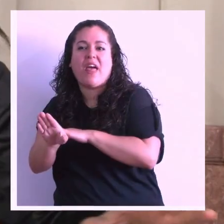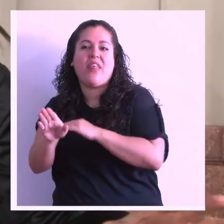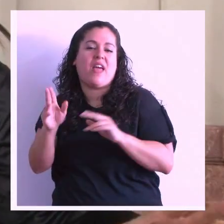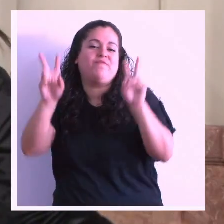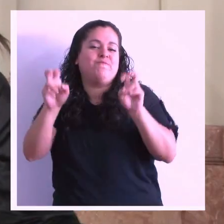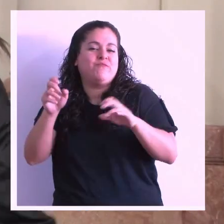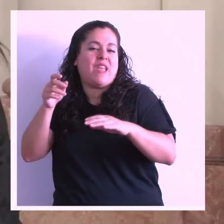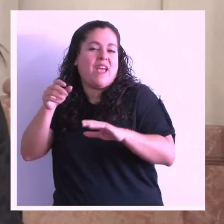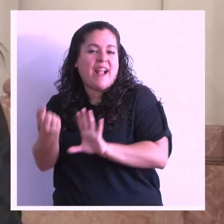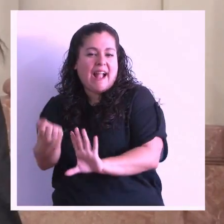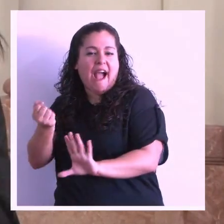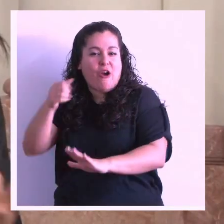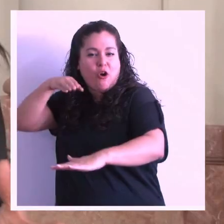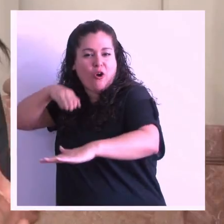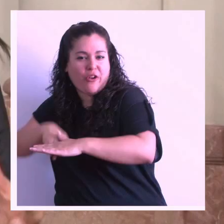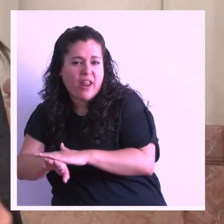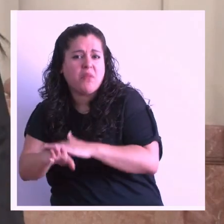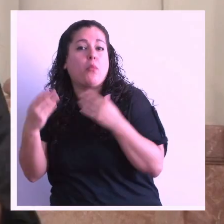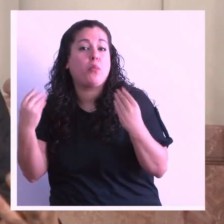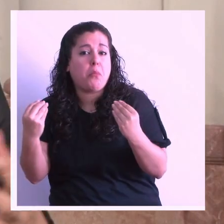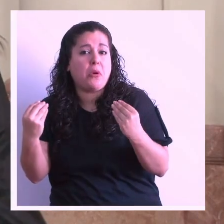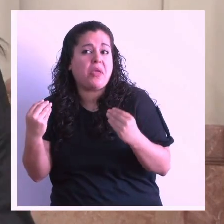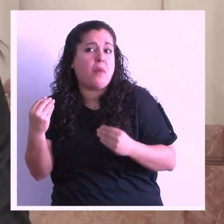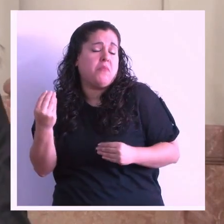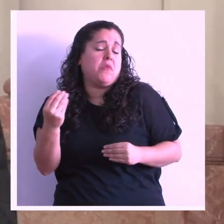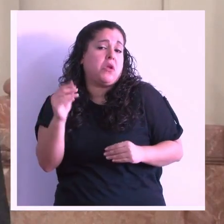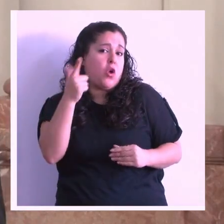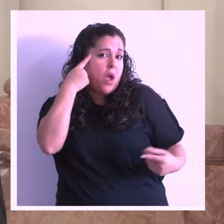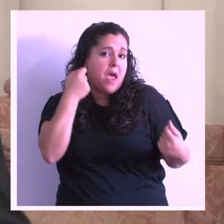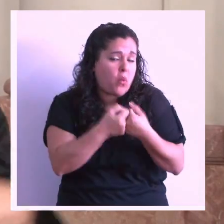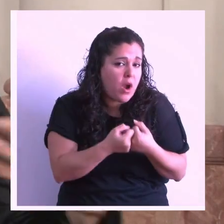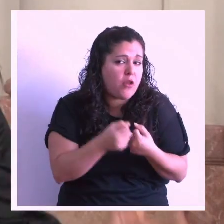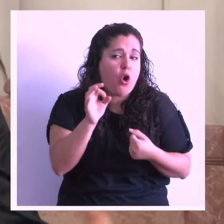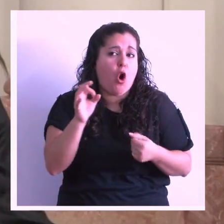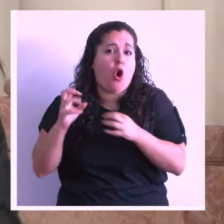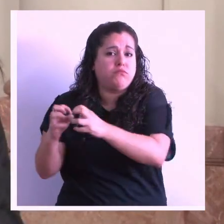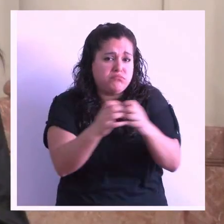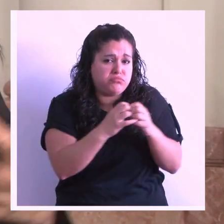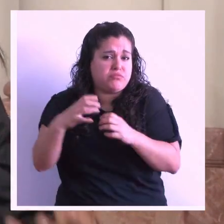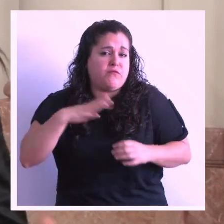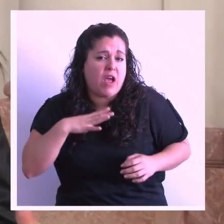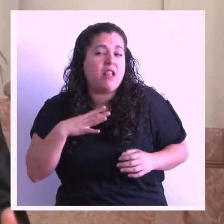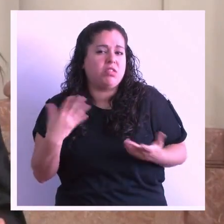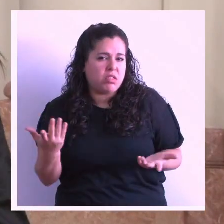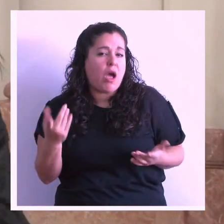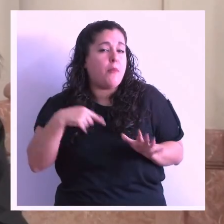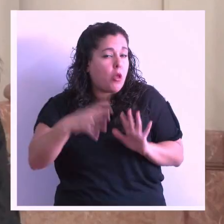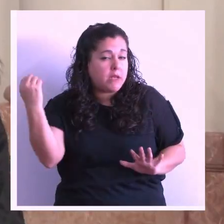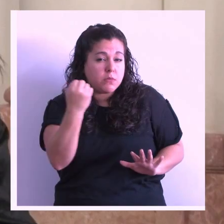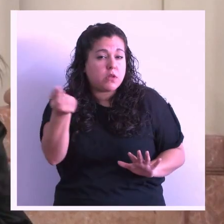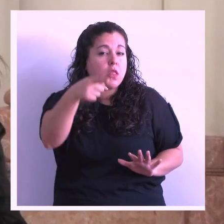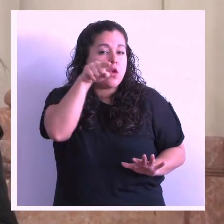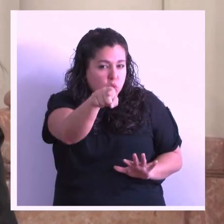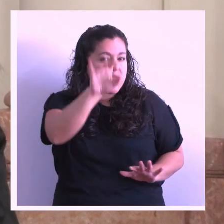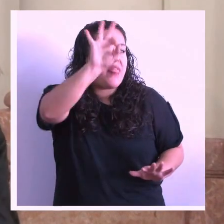suele decir en cajones, ¿no es cierto? ¿Y por qué pasa eso? Bueno, porque no se logran acuerdos, porque no hay consenso, porque se discute. Pero lo